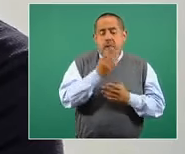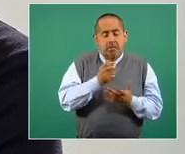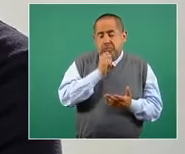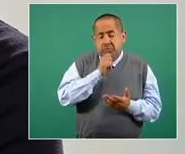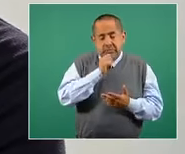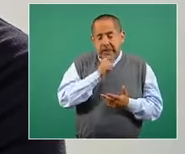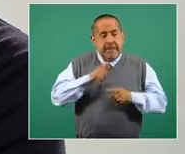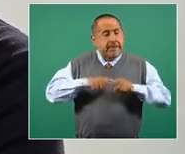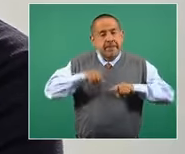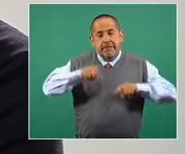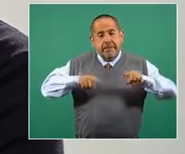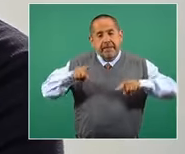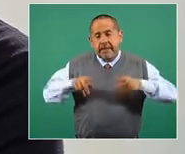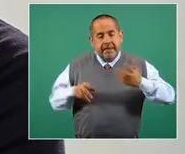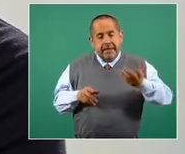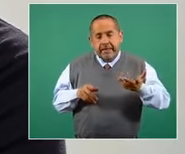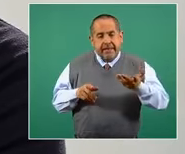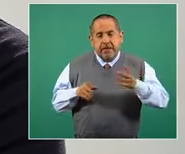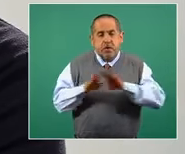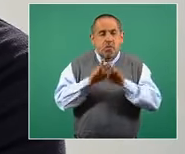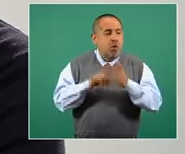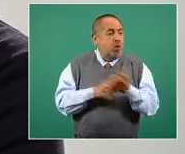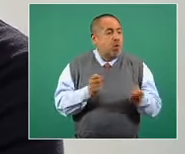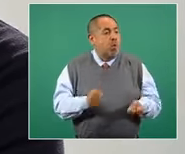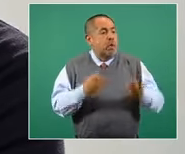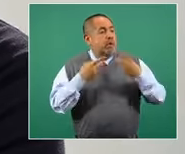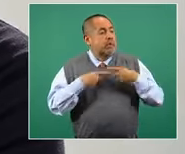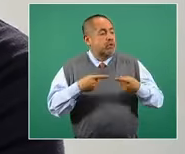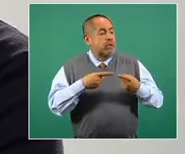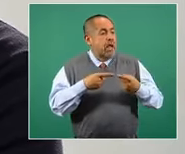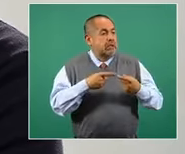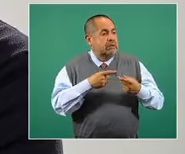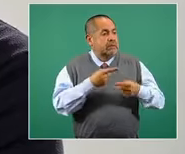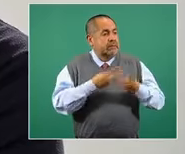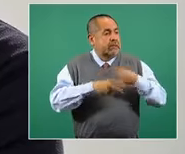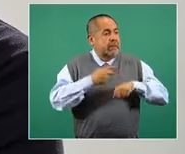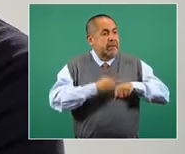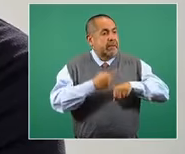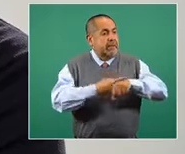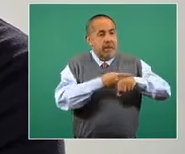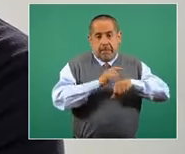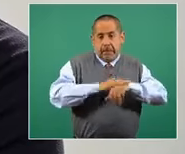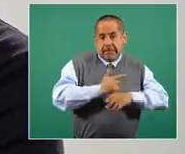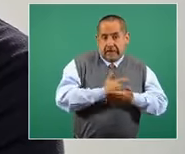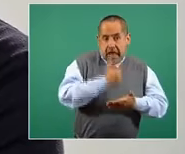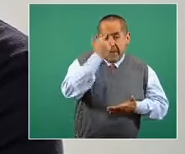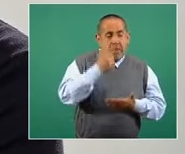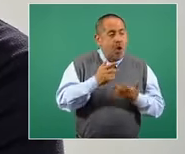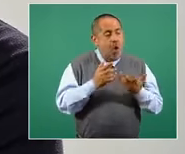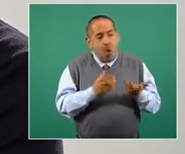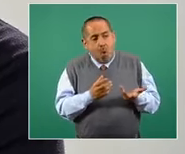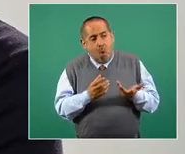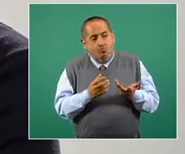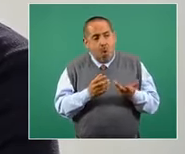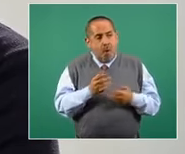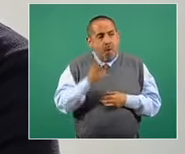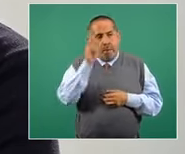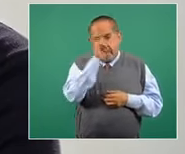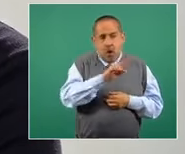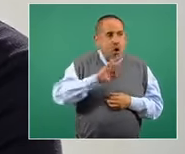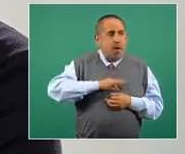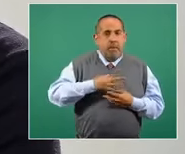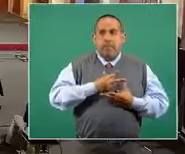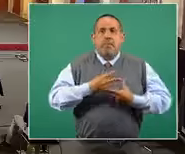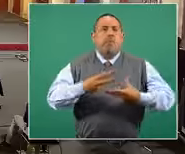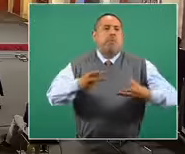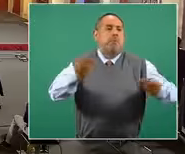ese potencial en la magnitud de generar enfermedad más grave o en su momento con una mayor